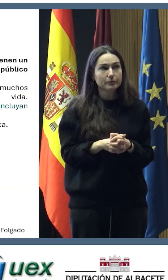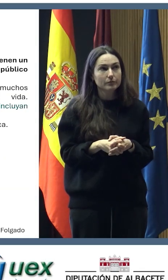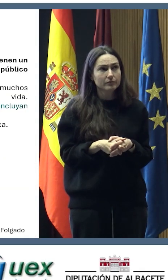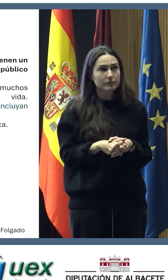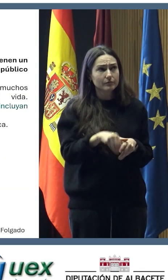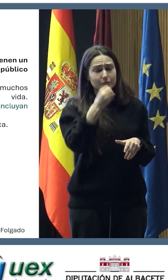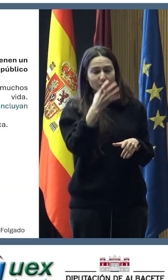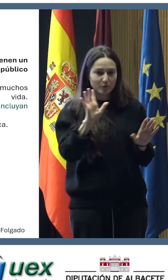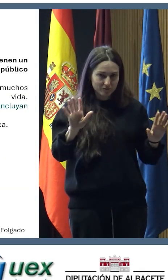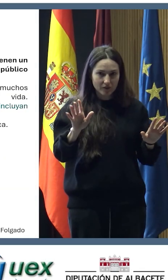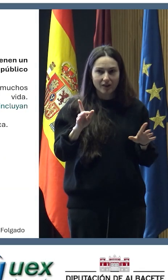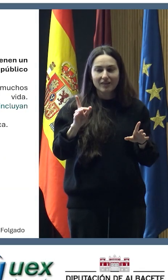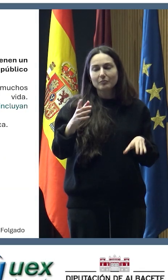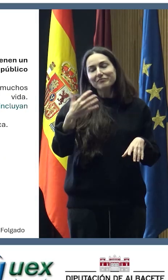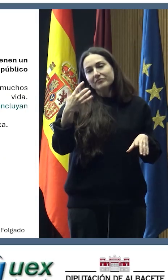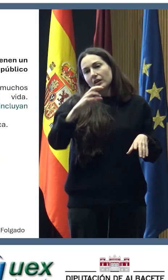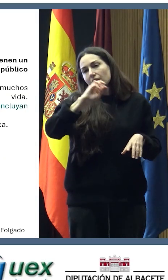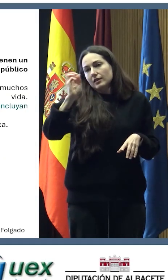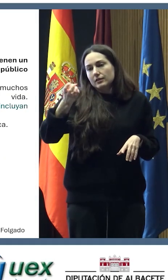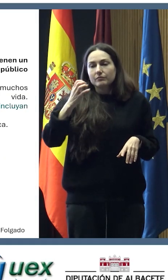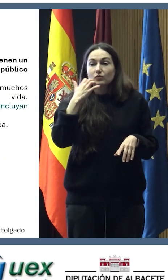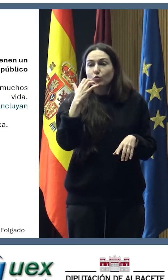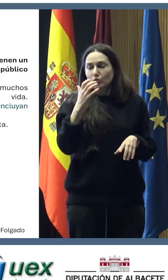Bueno, mira, otra curiosidad que os he traído,